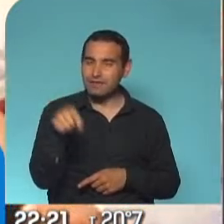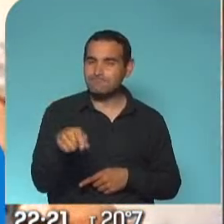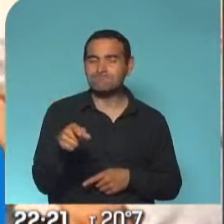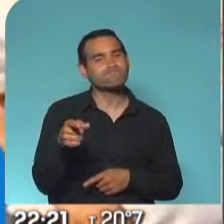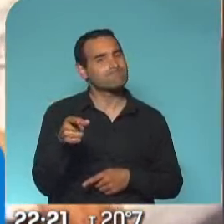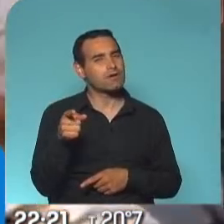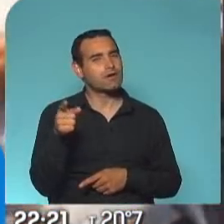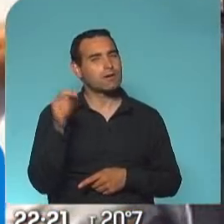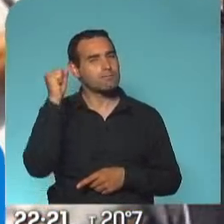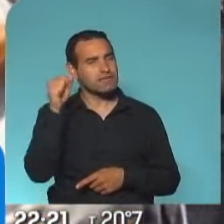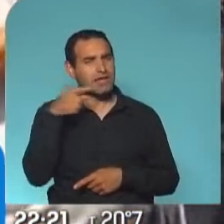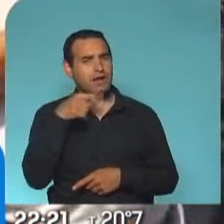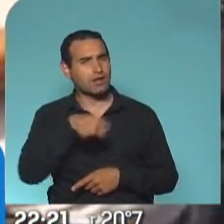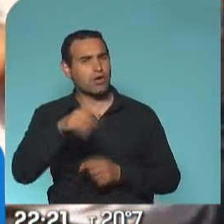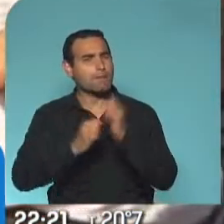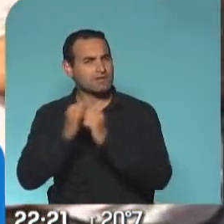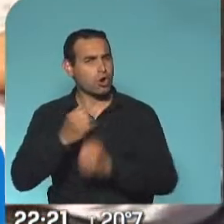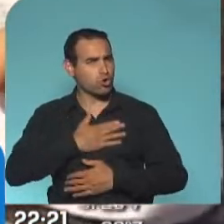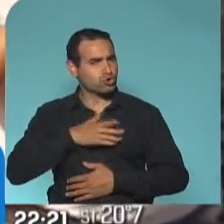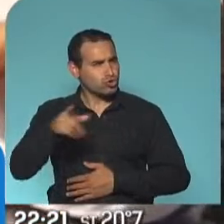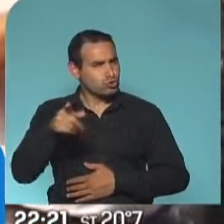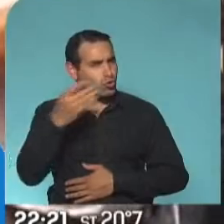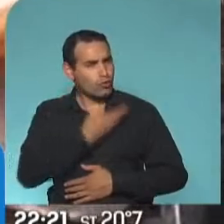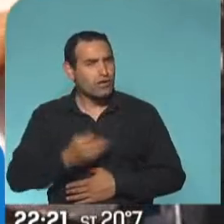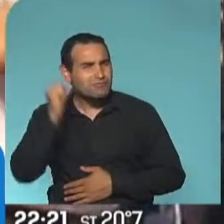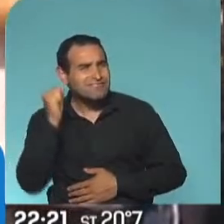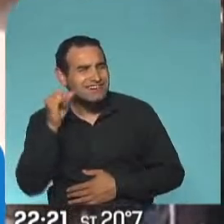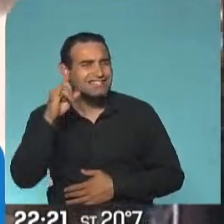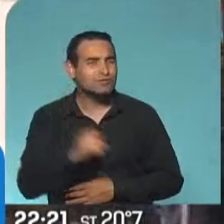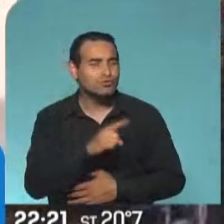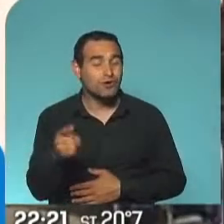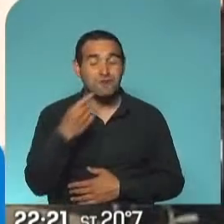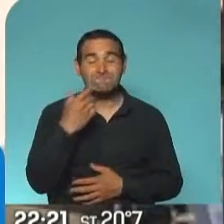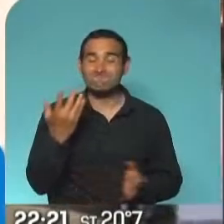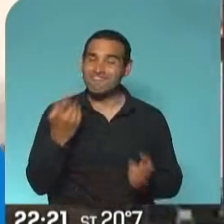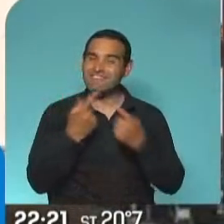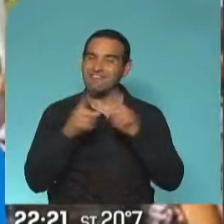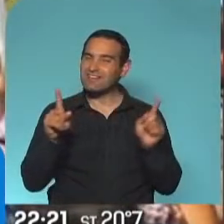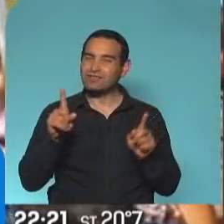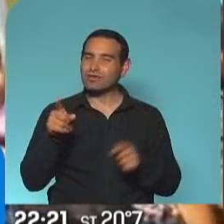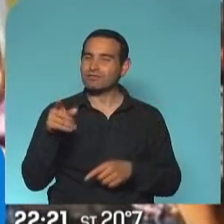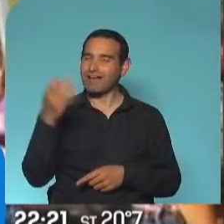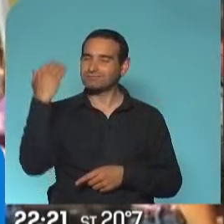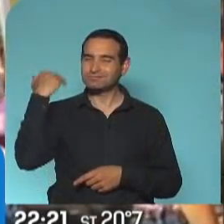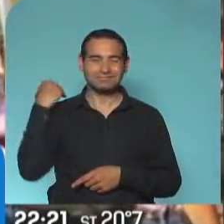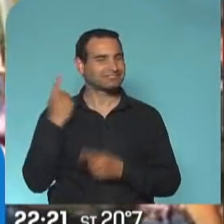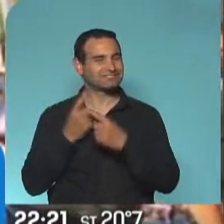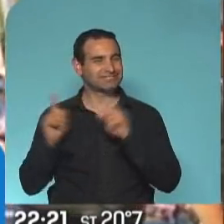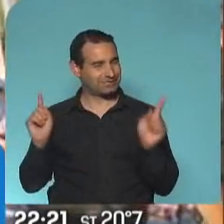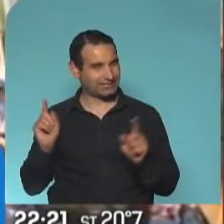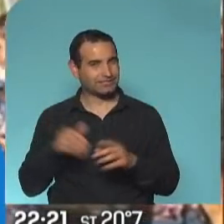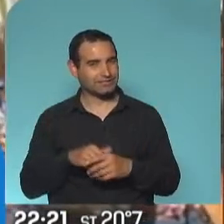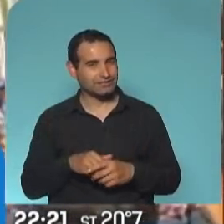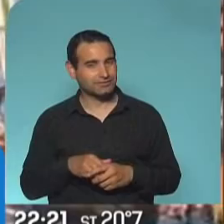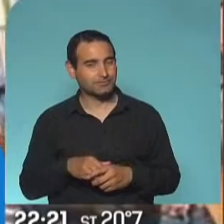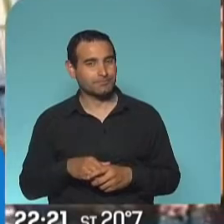Piñera satisface a todos estos empresarios. Por lo pronto te diría que, a diferencia de lo que ha pasado en otros hechos así, que políticamente